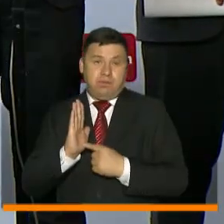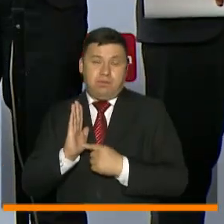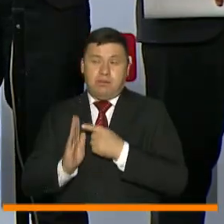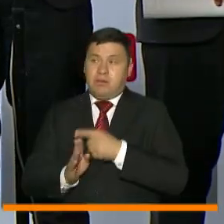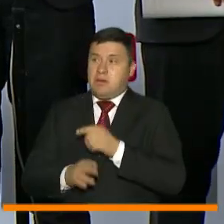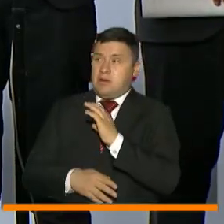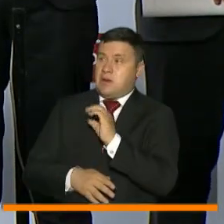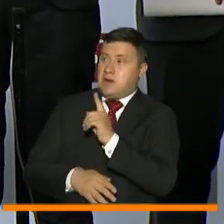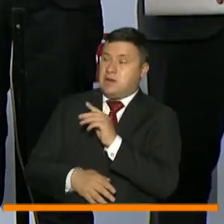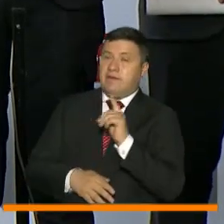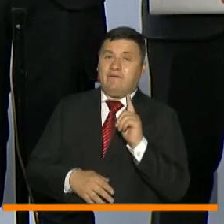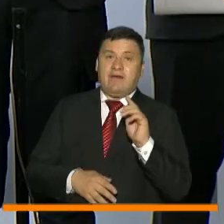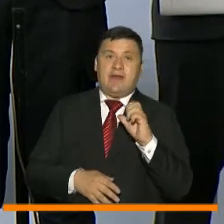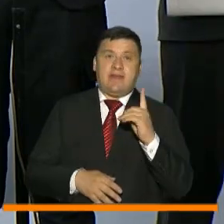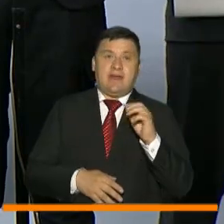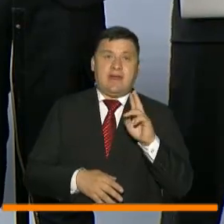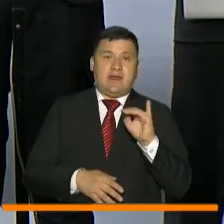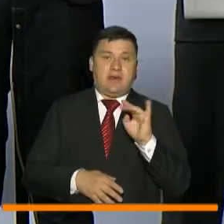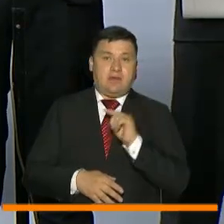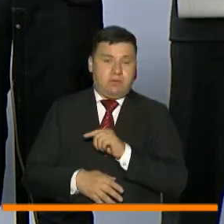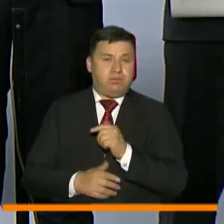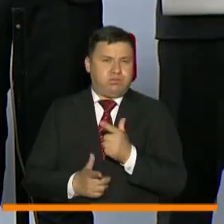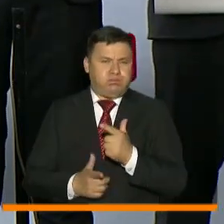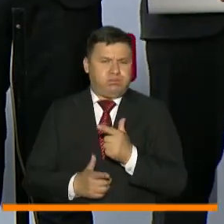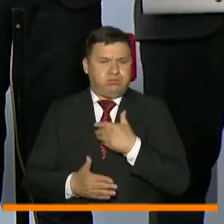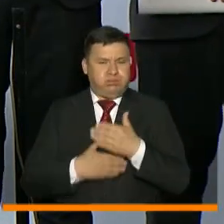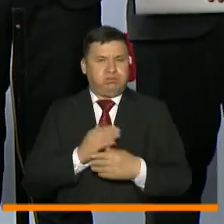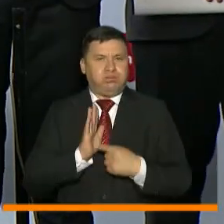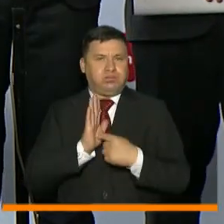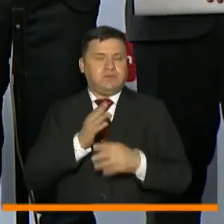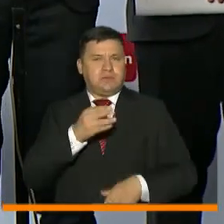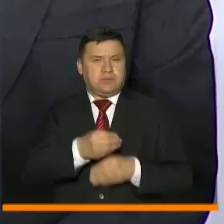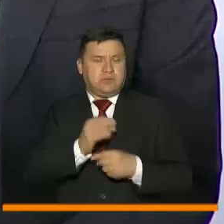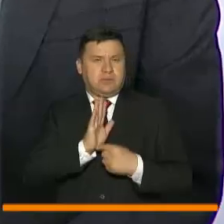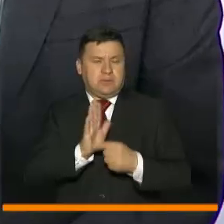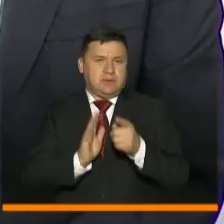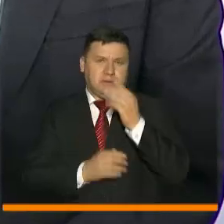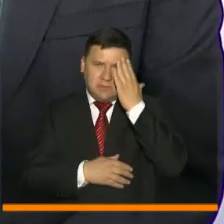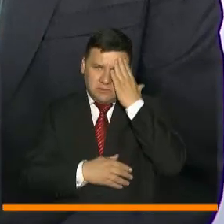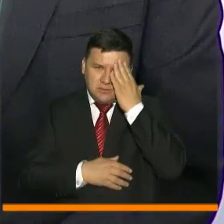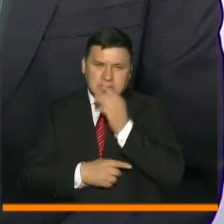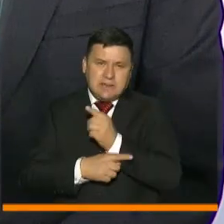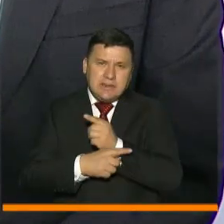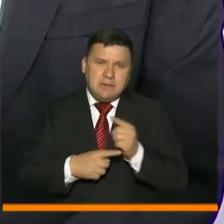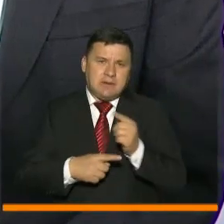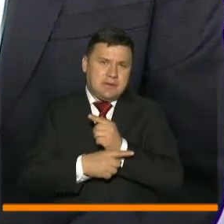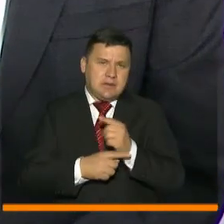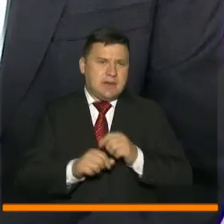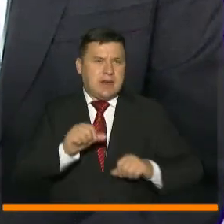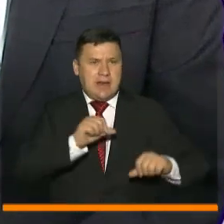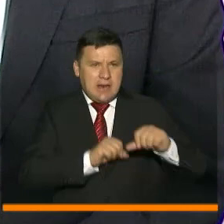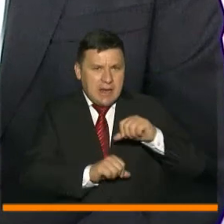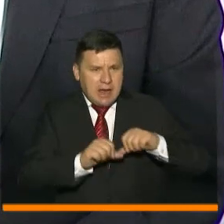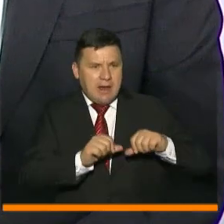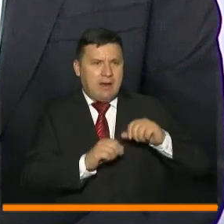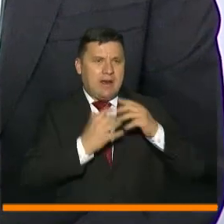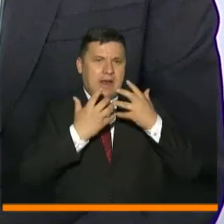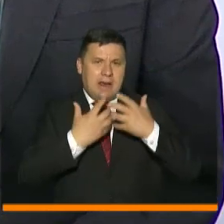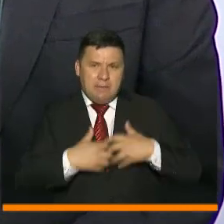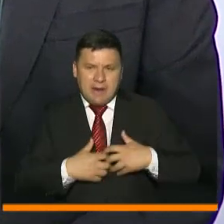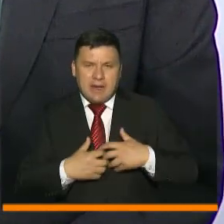como Federico han leído simplemente muestra, más lo que ustedes saben todas las semanas, laboratorios, empresa